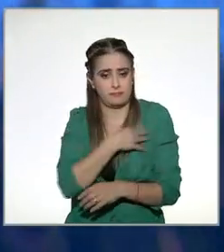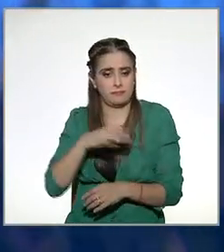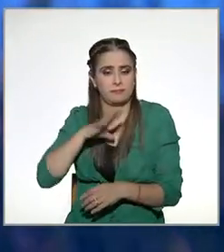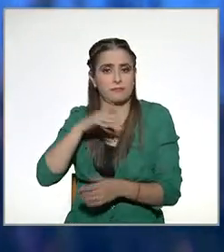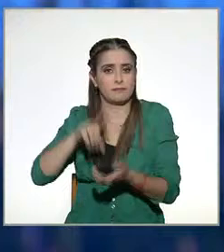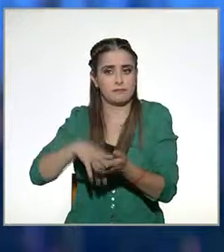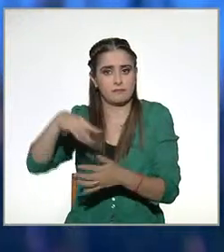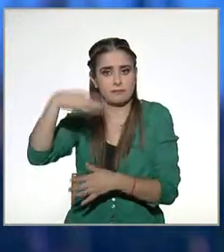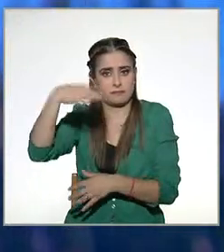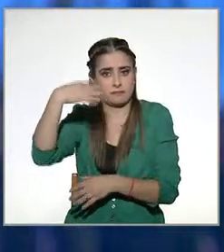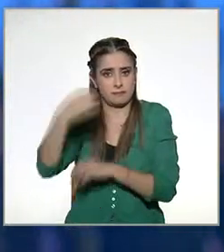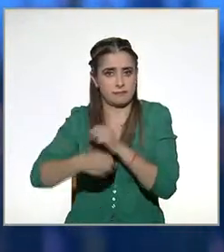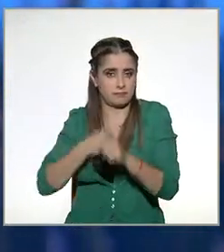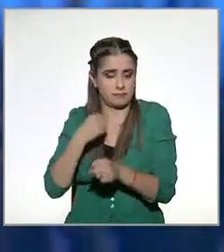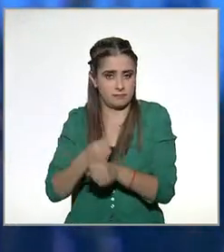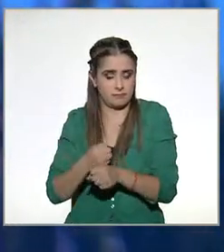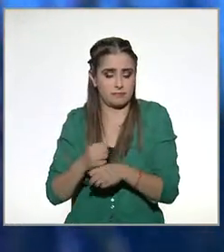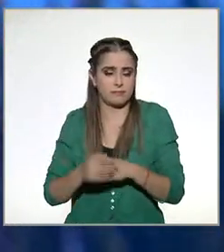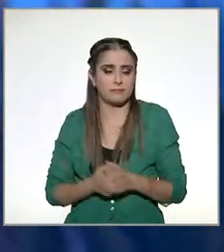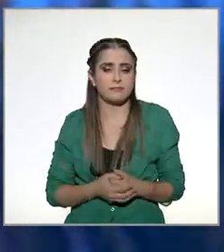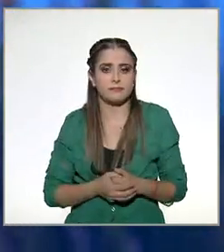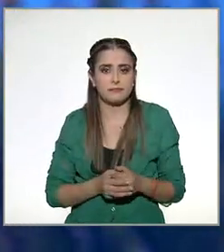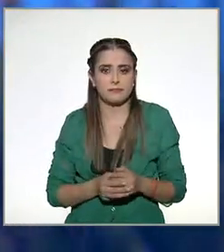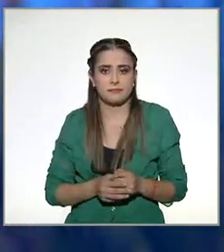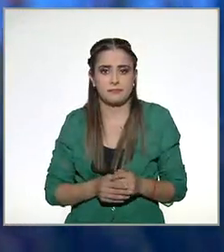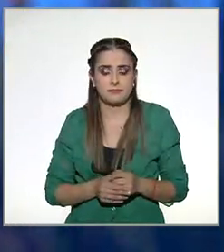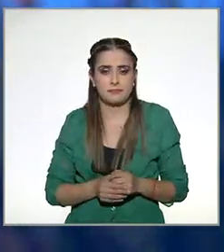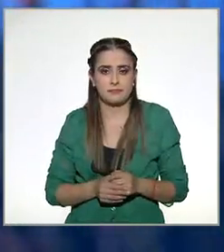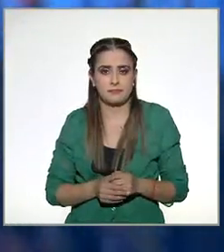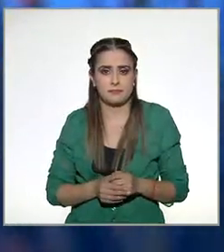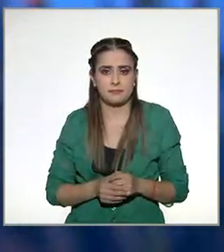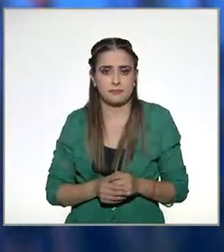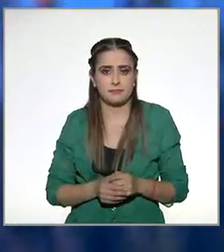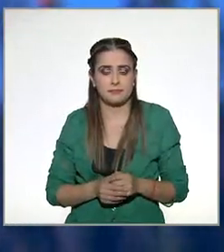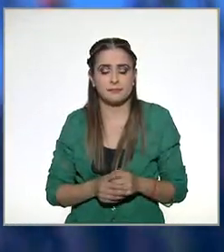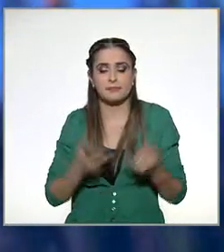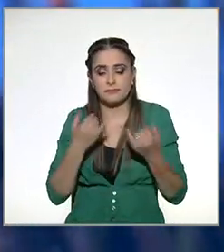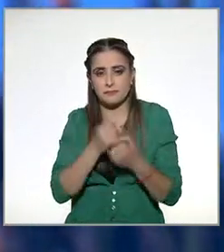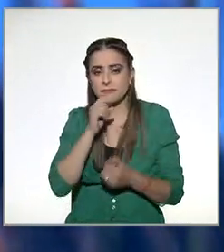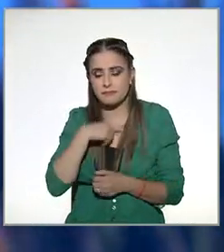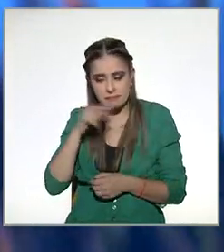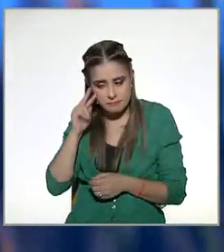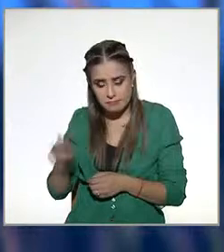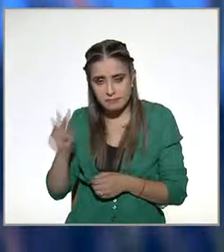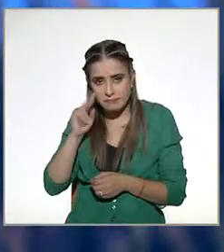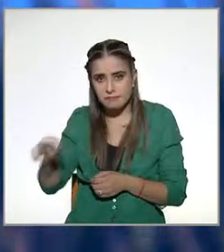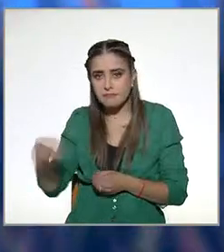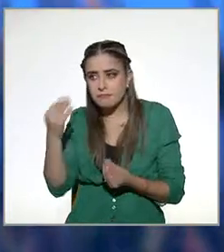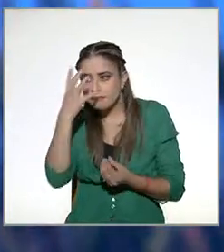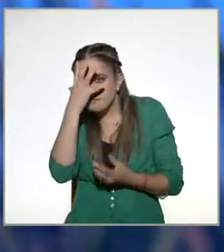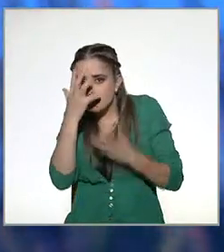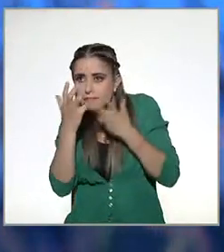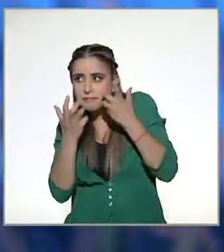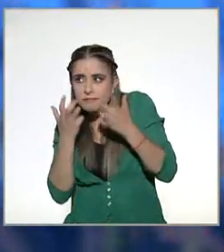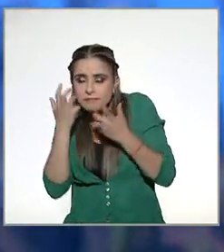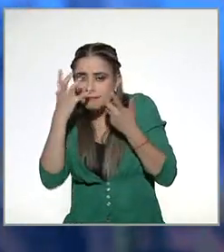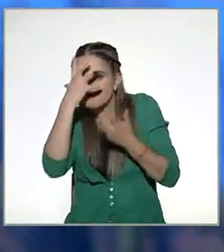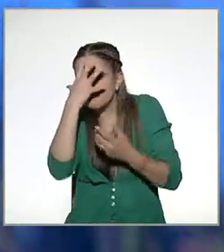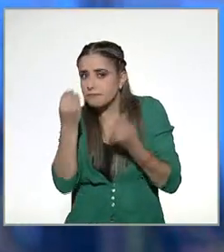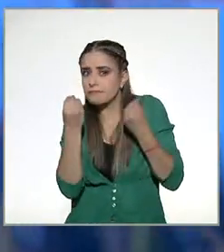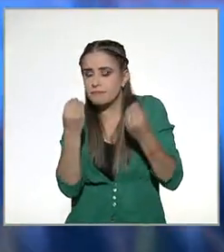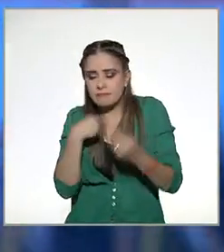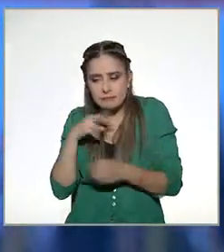y también lo he visto reflejado en él, que es introvertido, porque